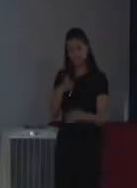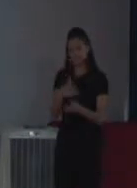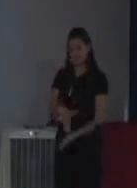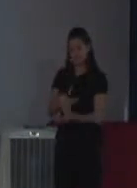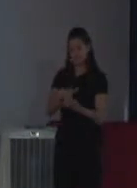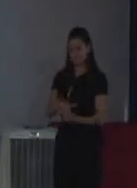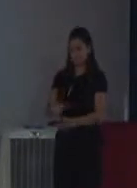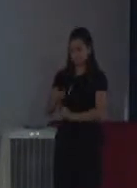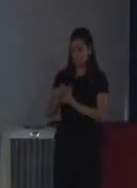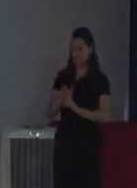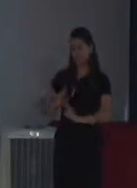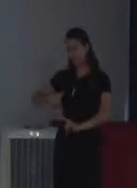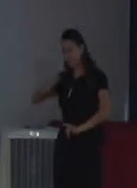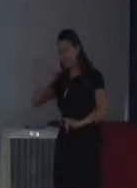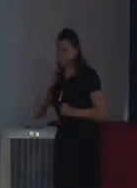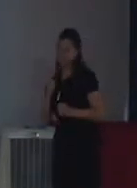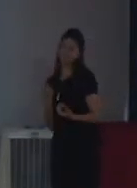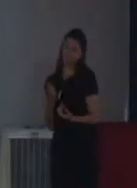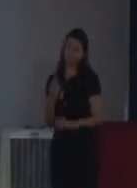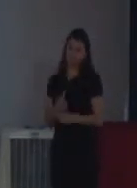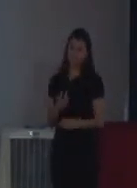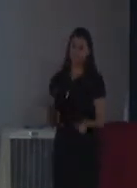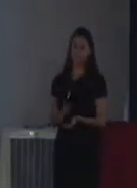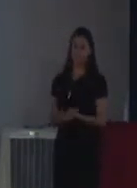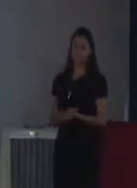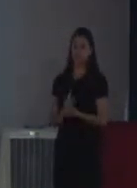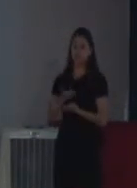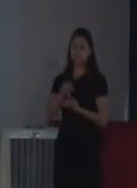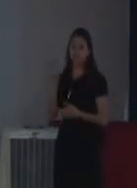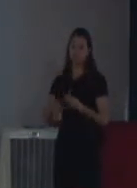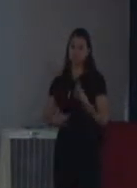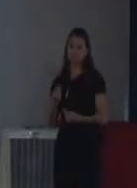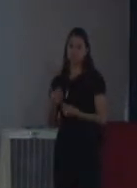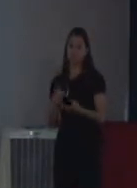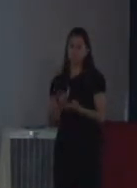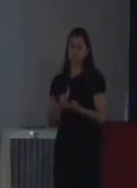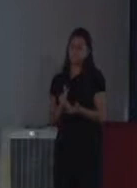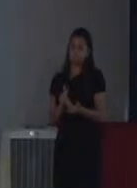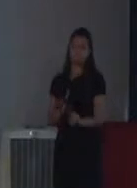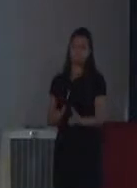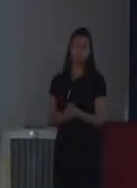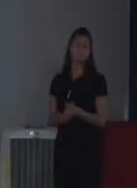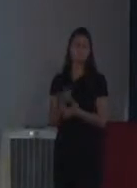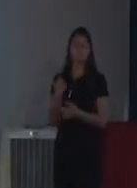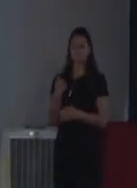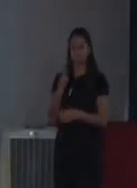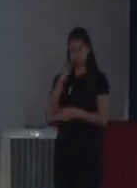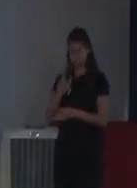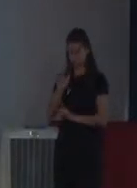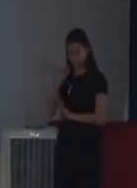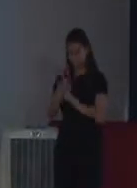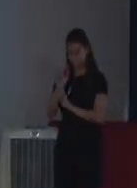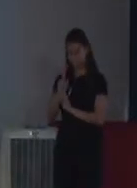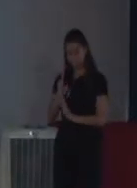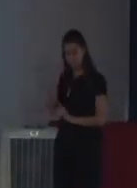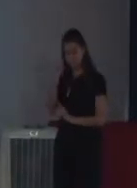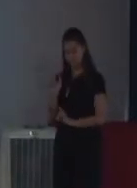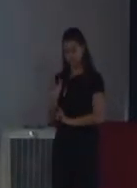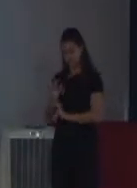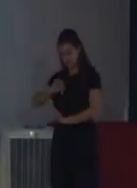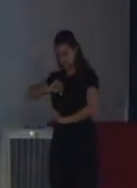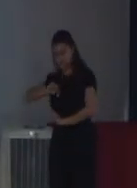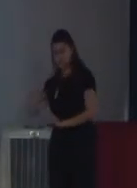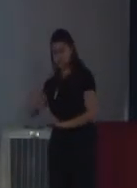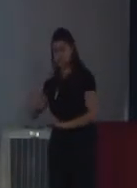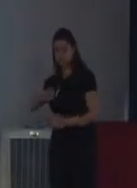posicionarnos como sujetos políticos. Eso hace parte de posicionarnos como sujetos políticos. Termino con eso. Ser sujeto político y ser sujeto de